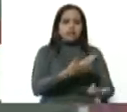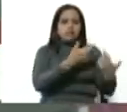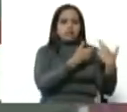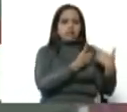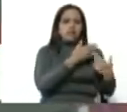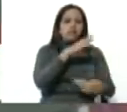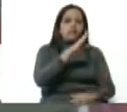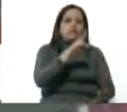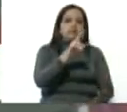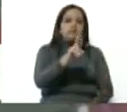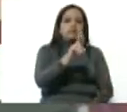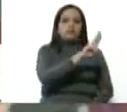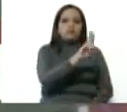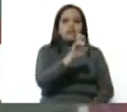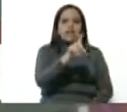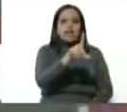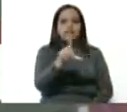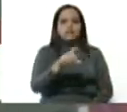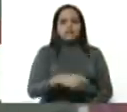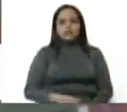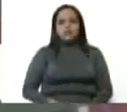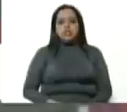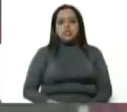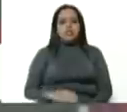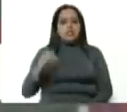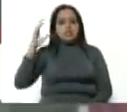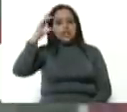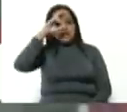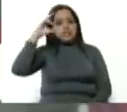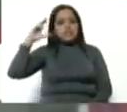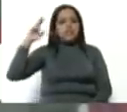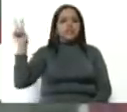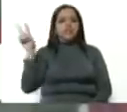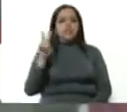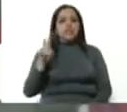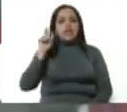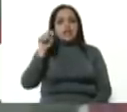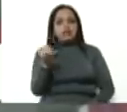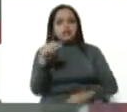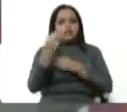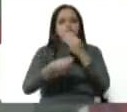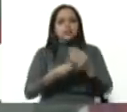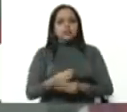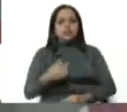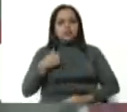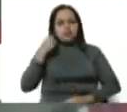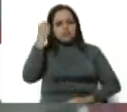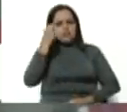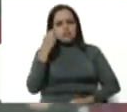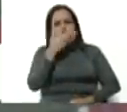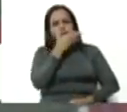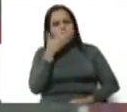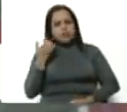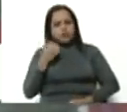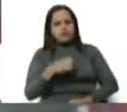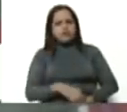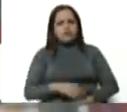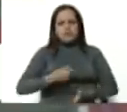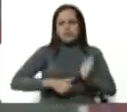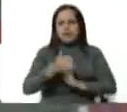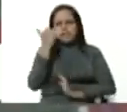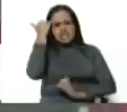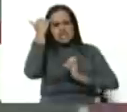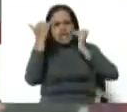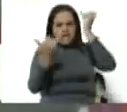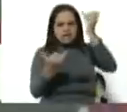Borrell y el canciller de la República Bolivariana, Jorge Arriaza. Y eso es lo que se ha hecho. Me parece que es lo mejor, lo más inteligente,